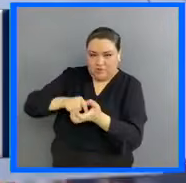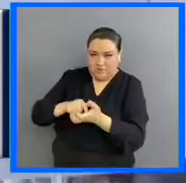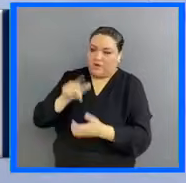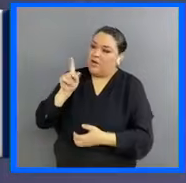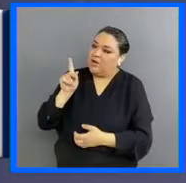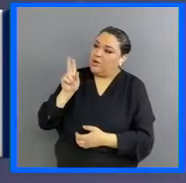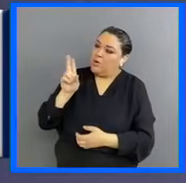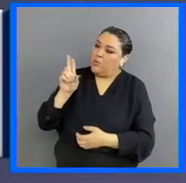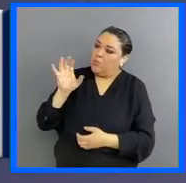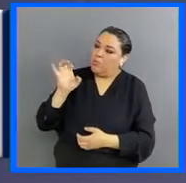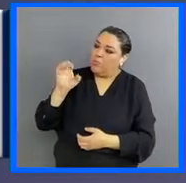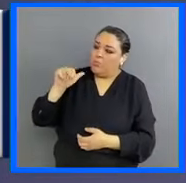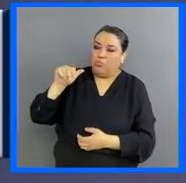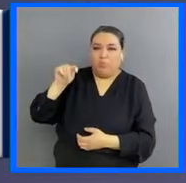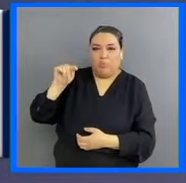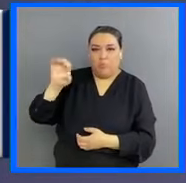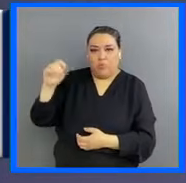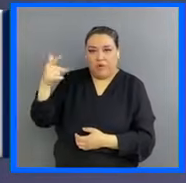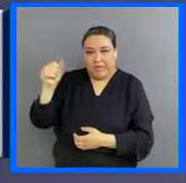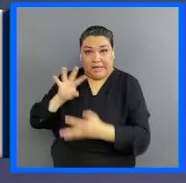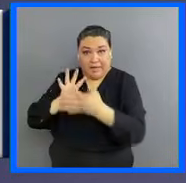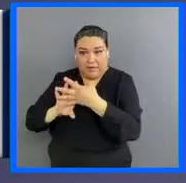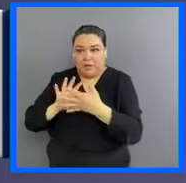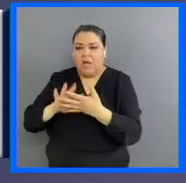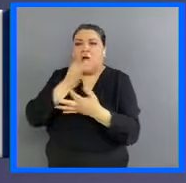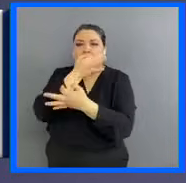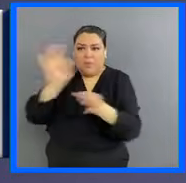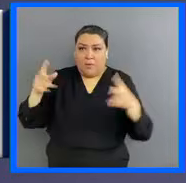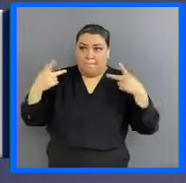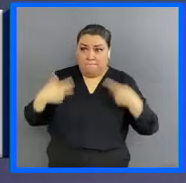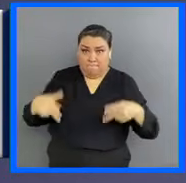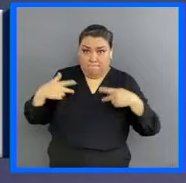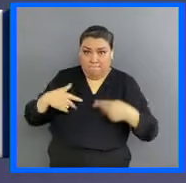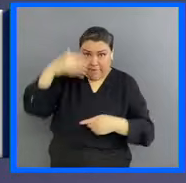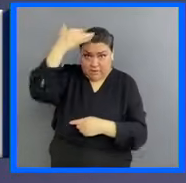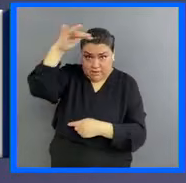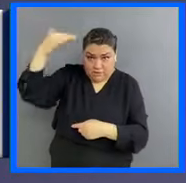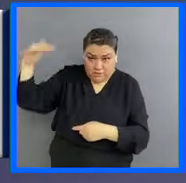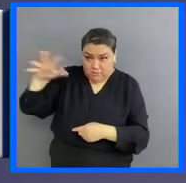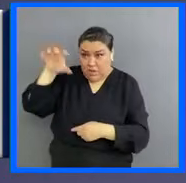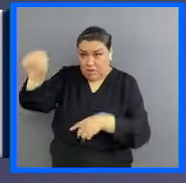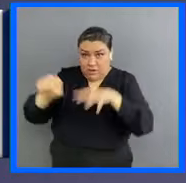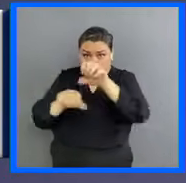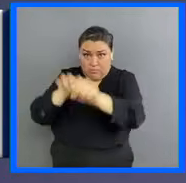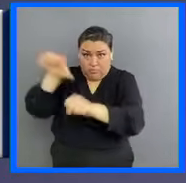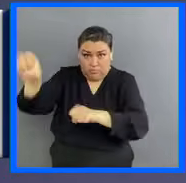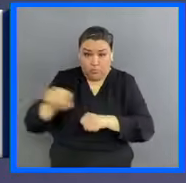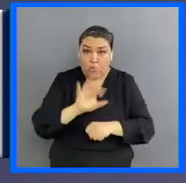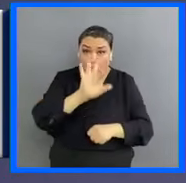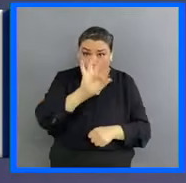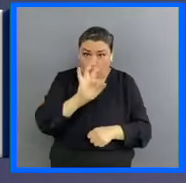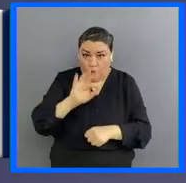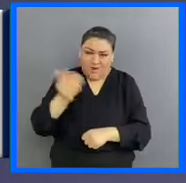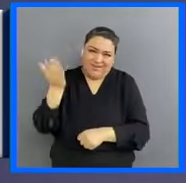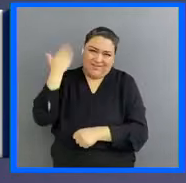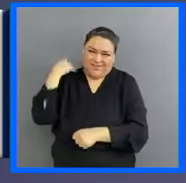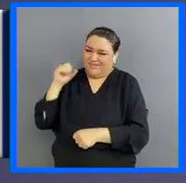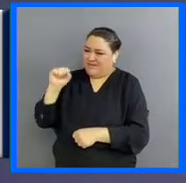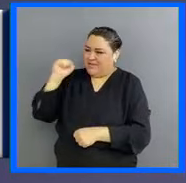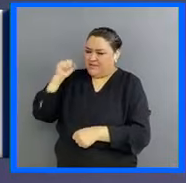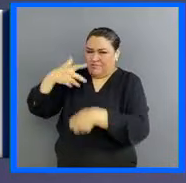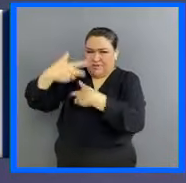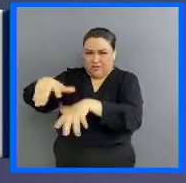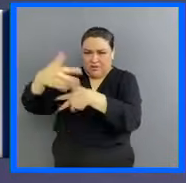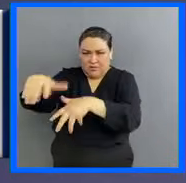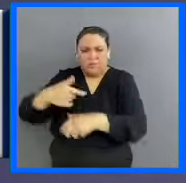Jalisco, declaró como legales las detenciones de 40 adultos durante la marcha del pasado sábado en la capital,